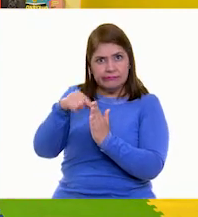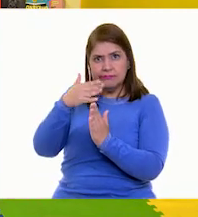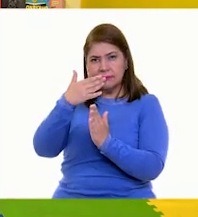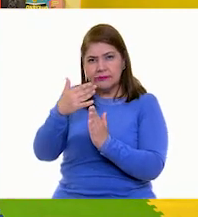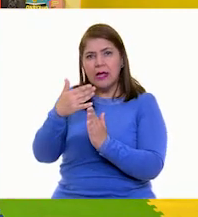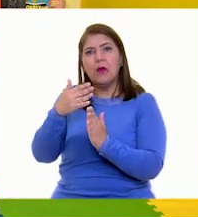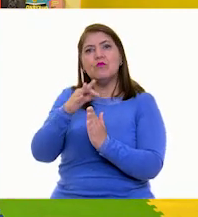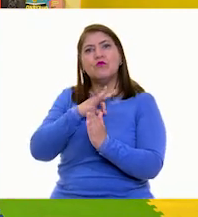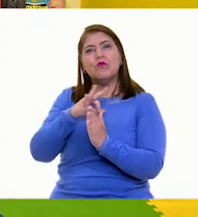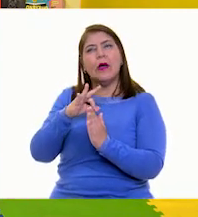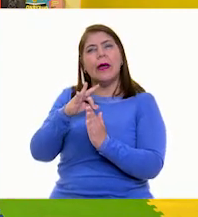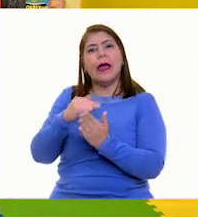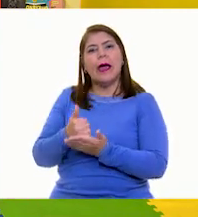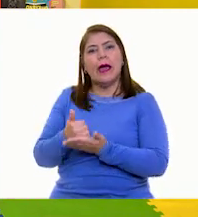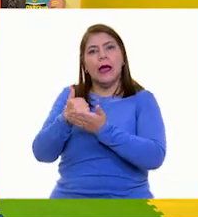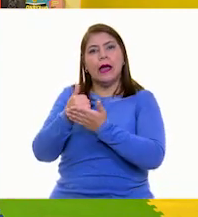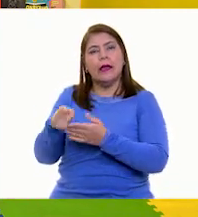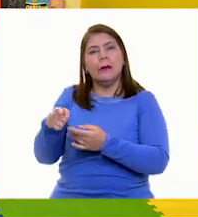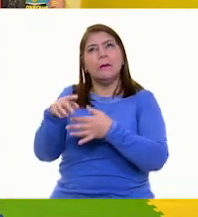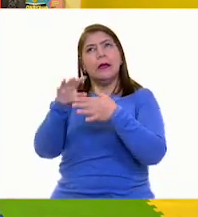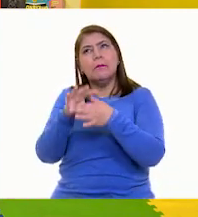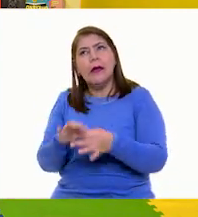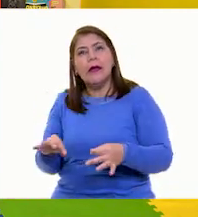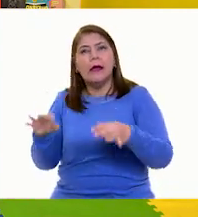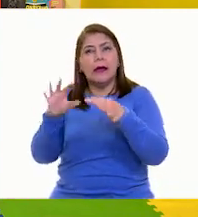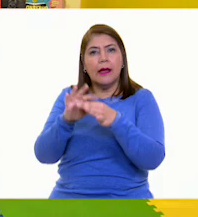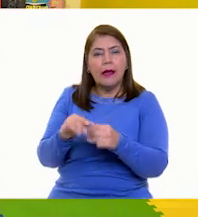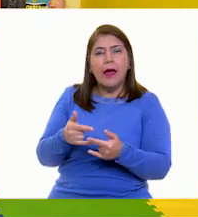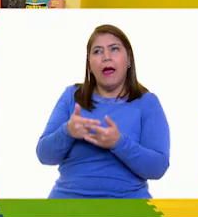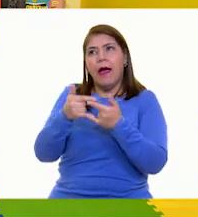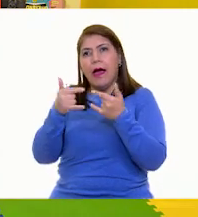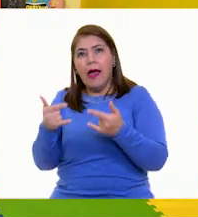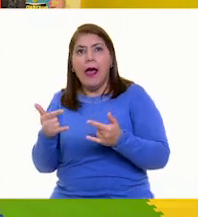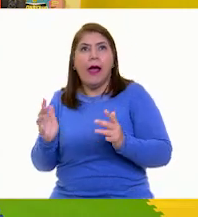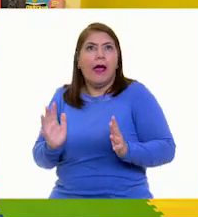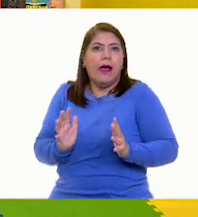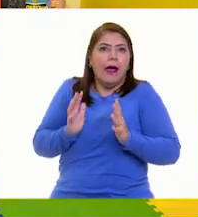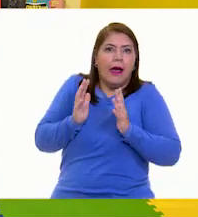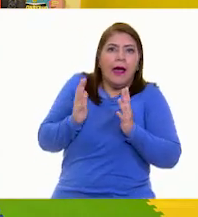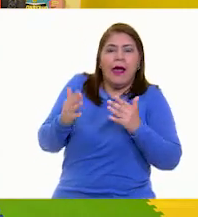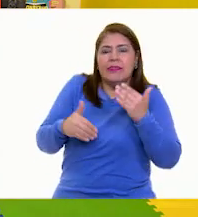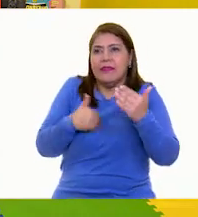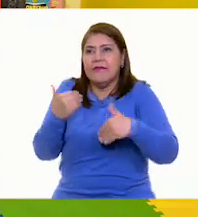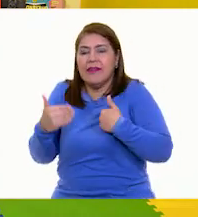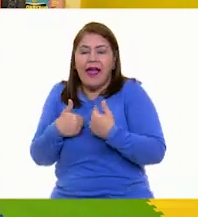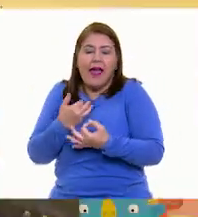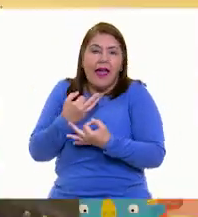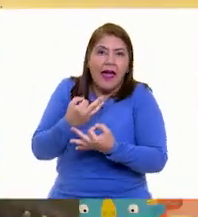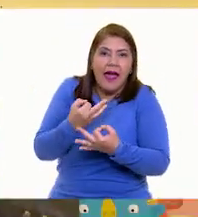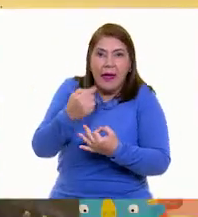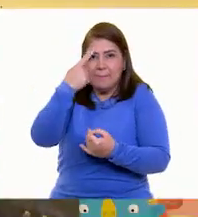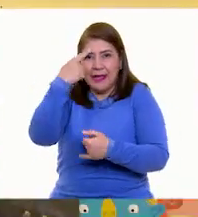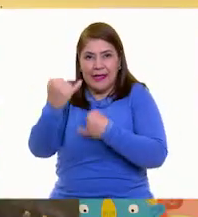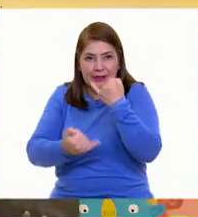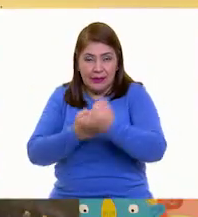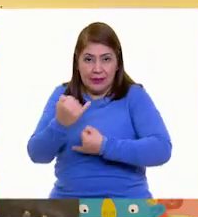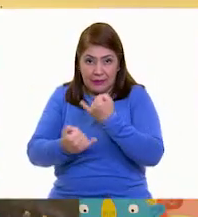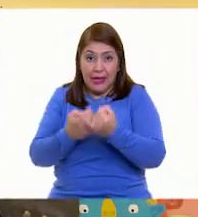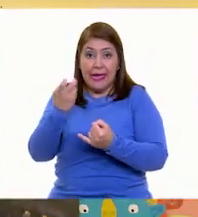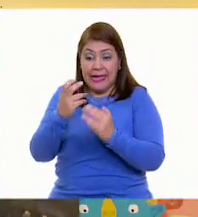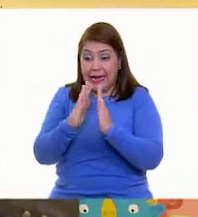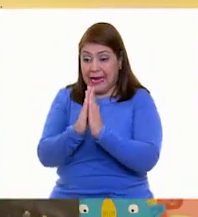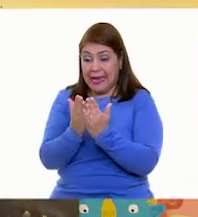a reconstruir el relato, sorprende, divierte y te motiva a jugar. Por eso los